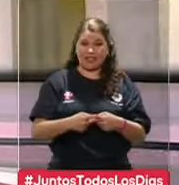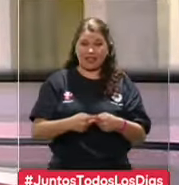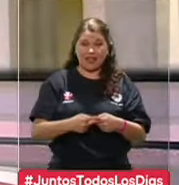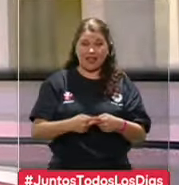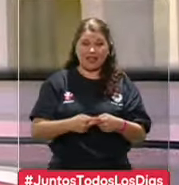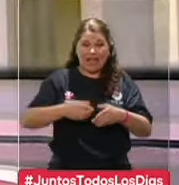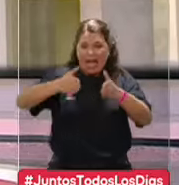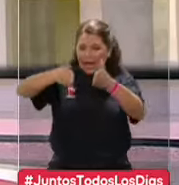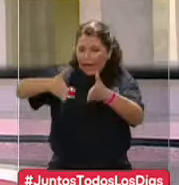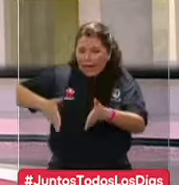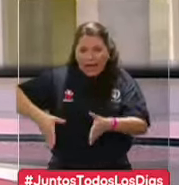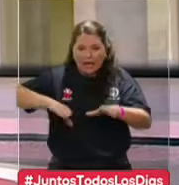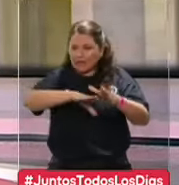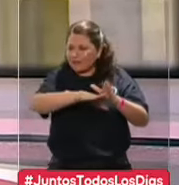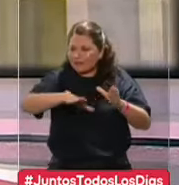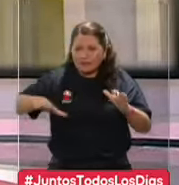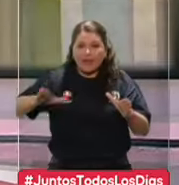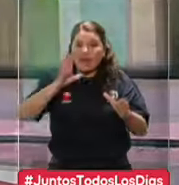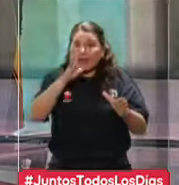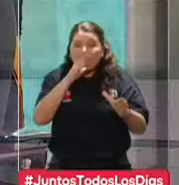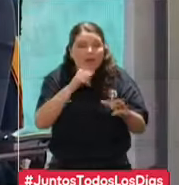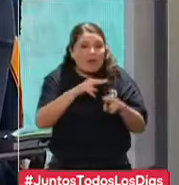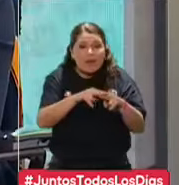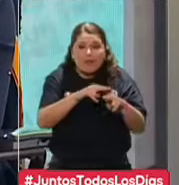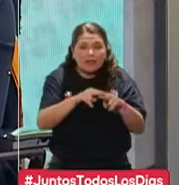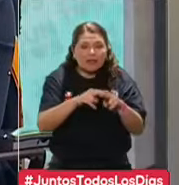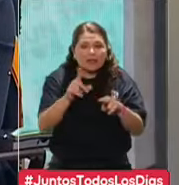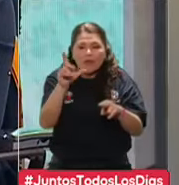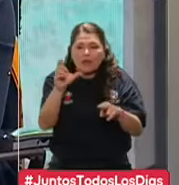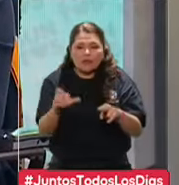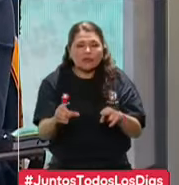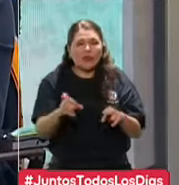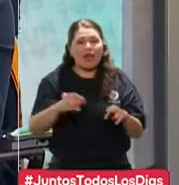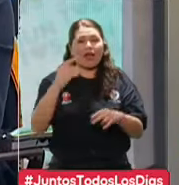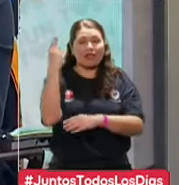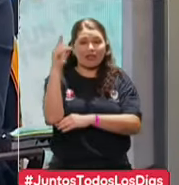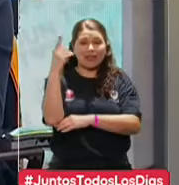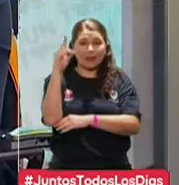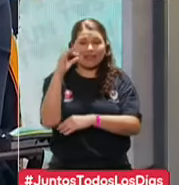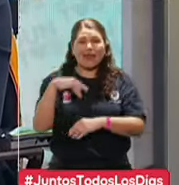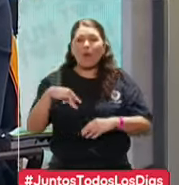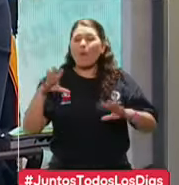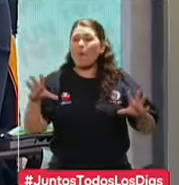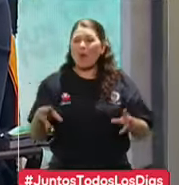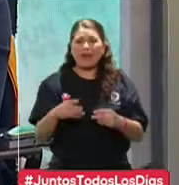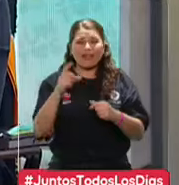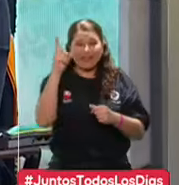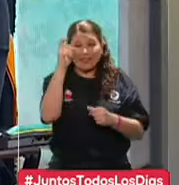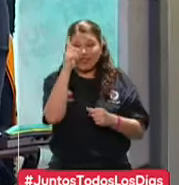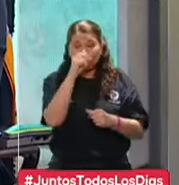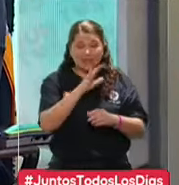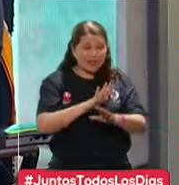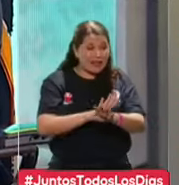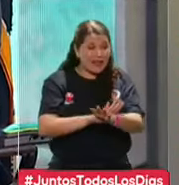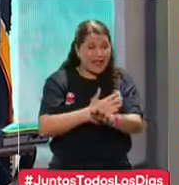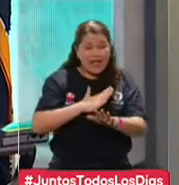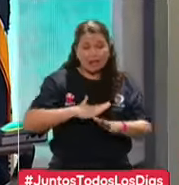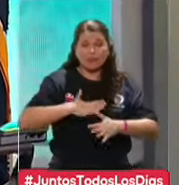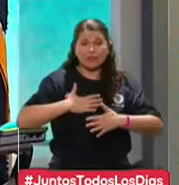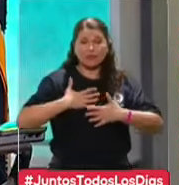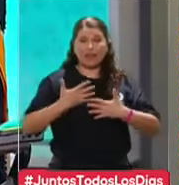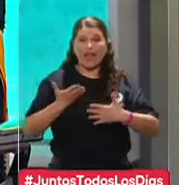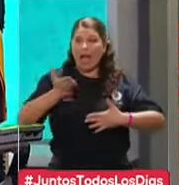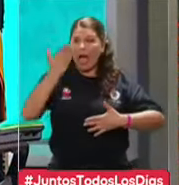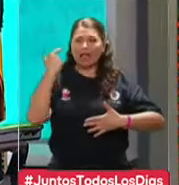está preparada para una persona con discapacidad. Y también fue difícil el tema emocional, ya que siempre tuve un hombro en el